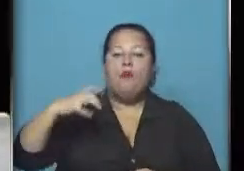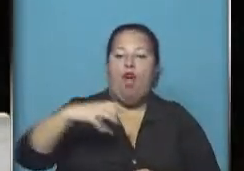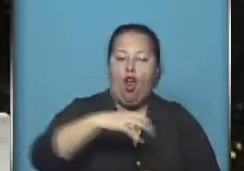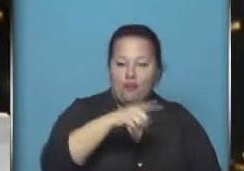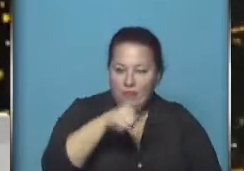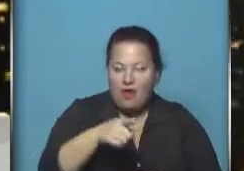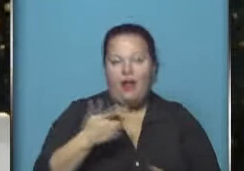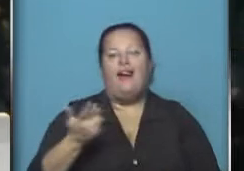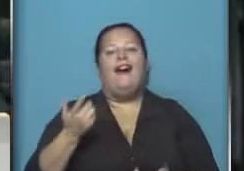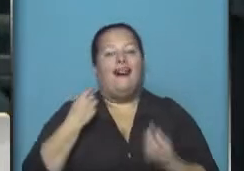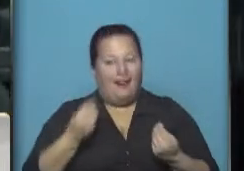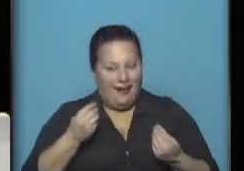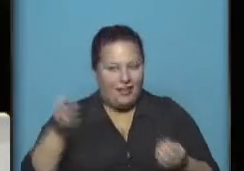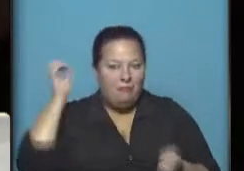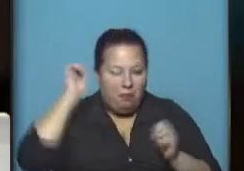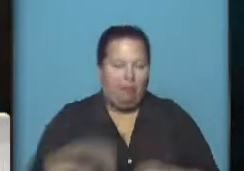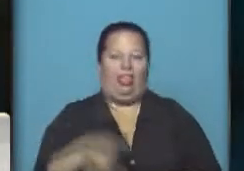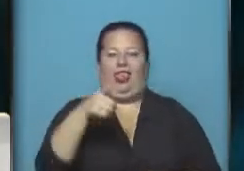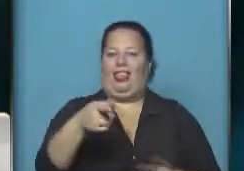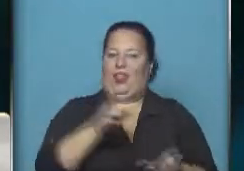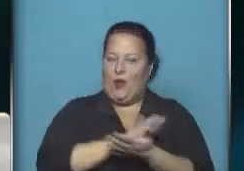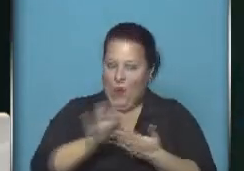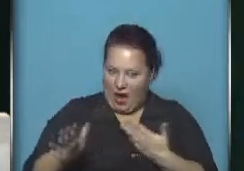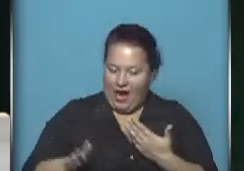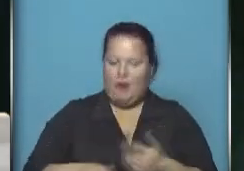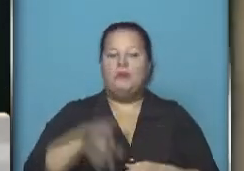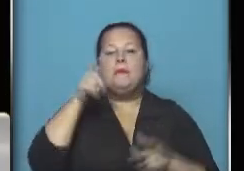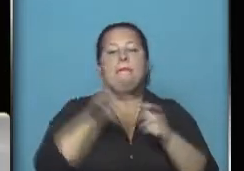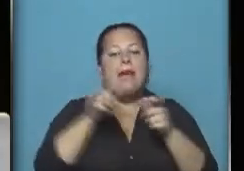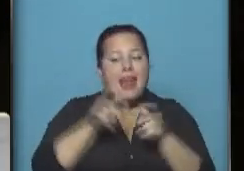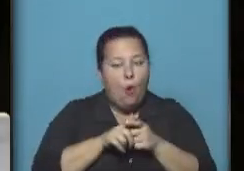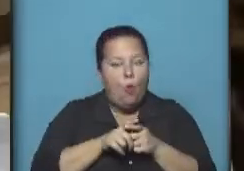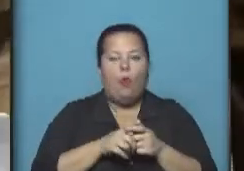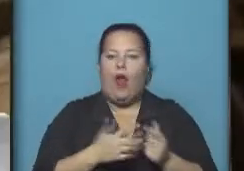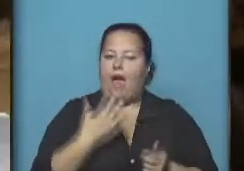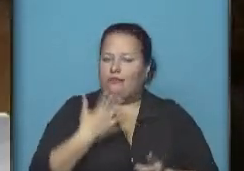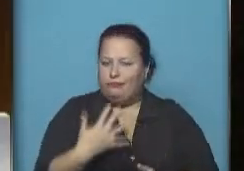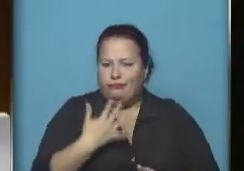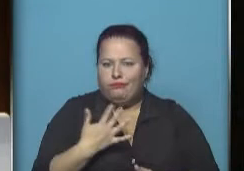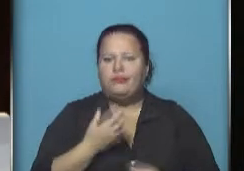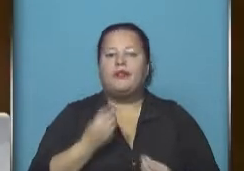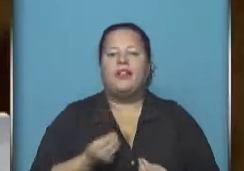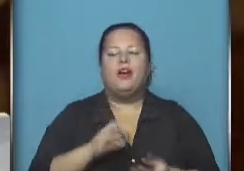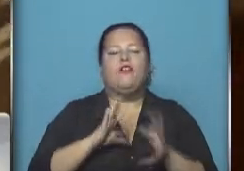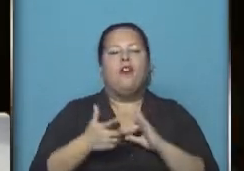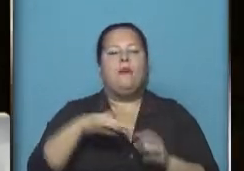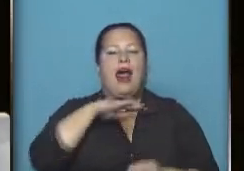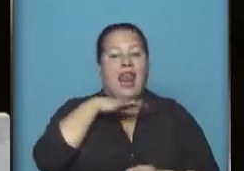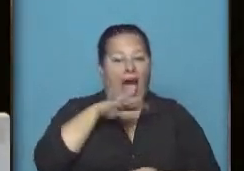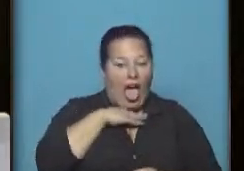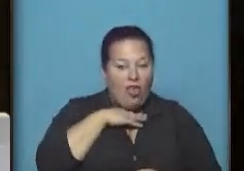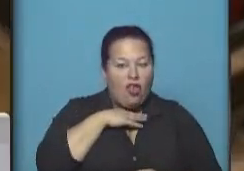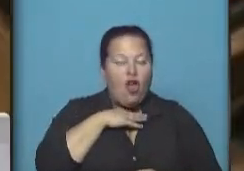hormiga. Éramos pocos y llegó él. Una película realmente atractiva que presenta cómo un ladrón